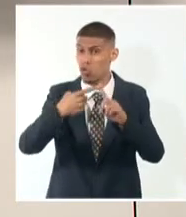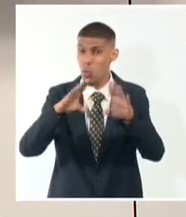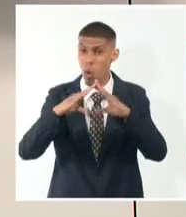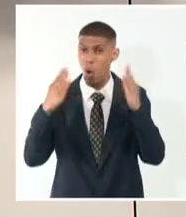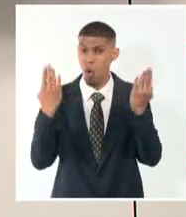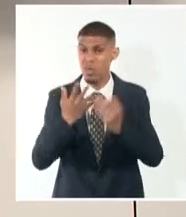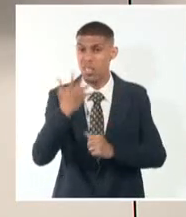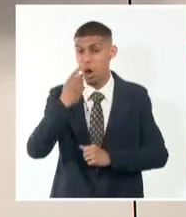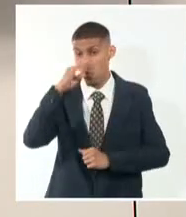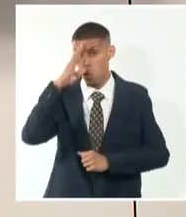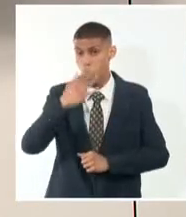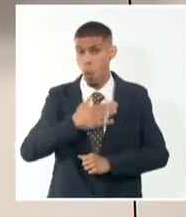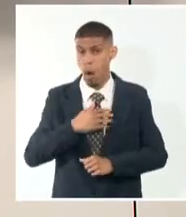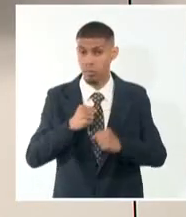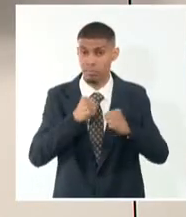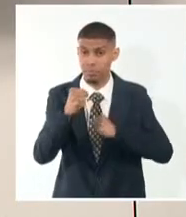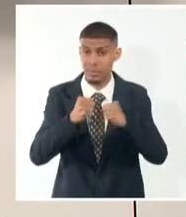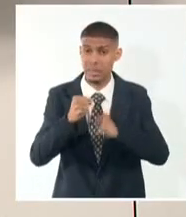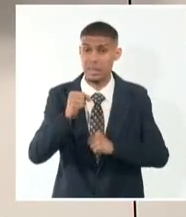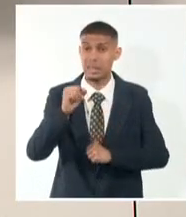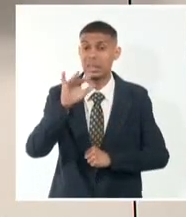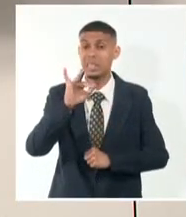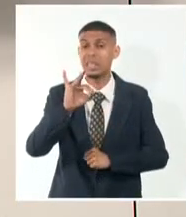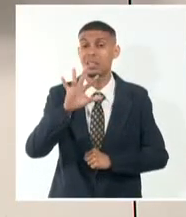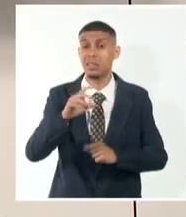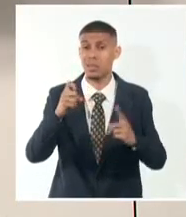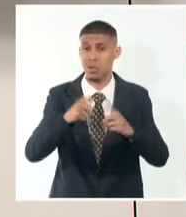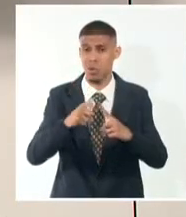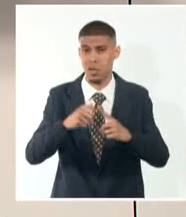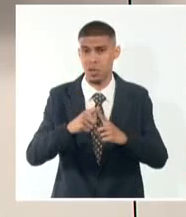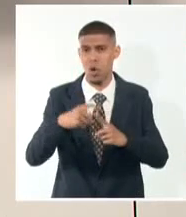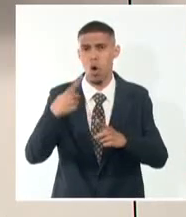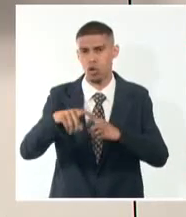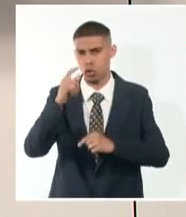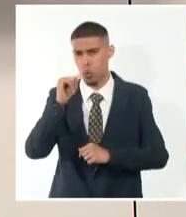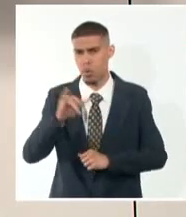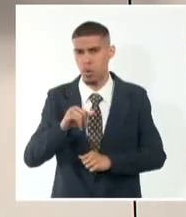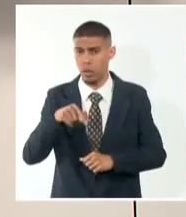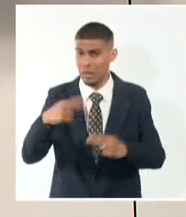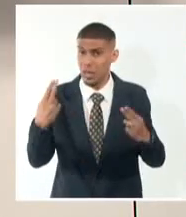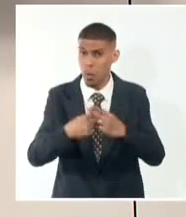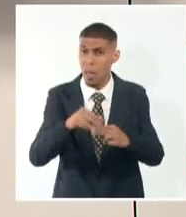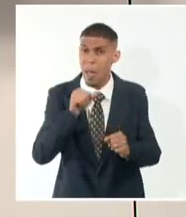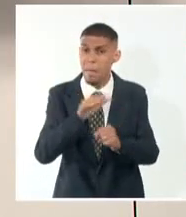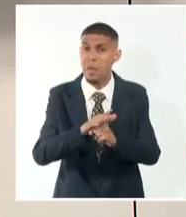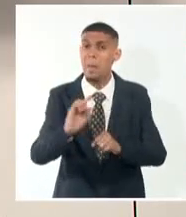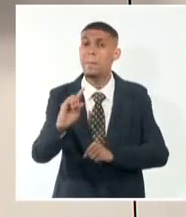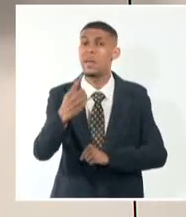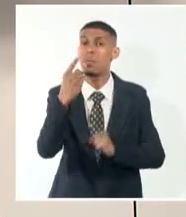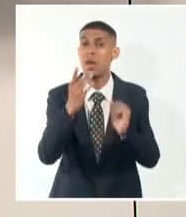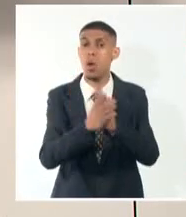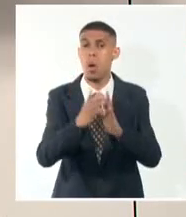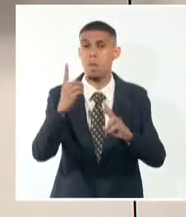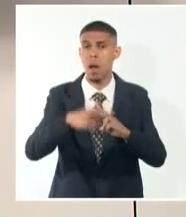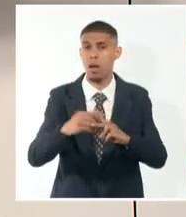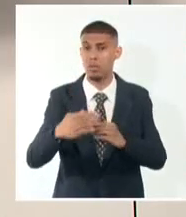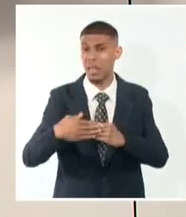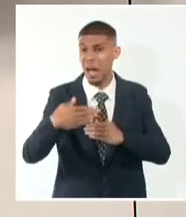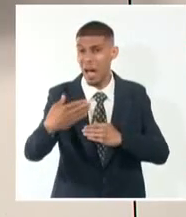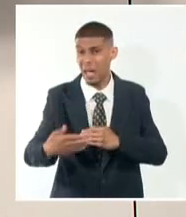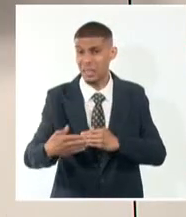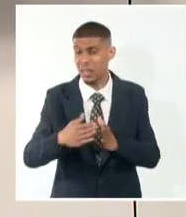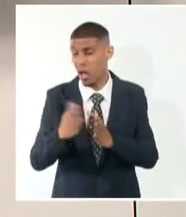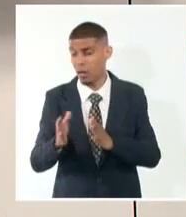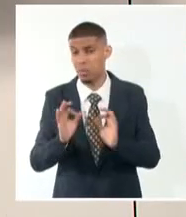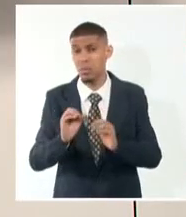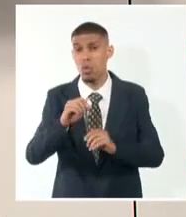Joelis Hernández, de los 75 kilos, y Giovanni Beitia, de los 54. Este evento comenzará el 1 de mayo y se extenderá hasta el día